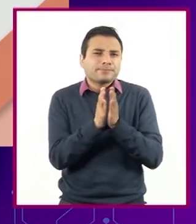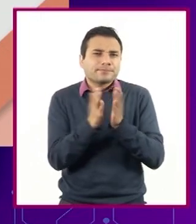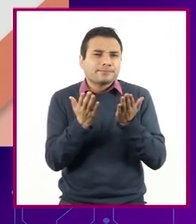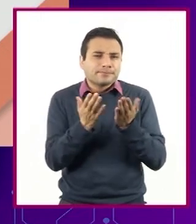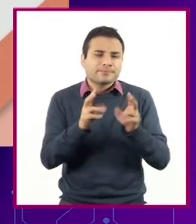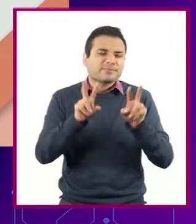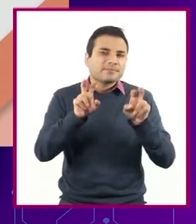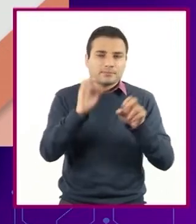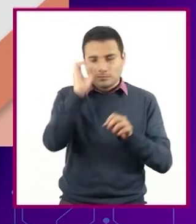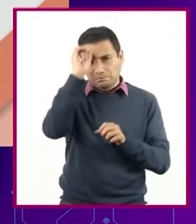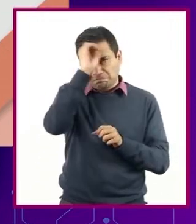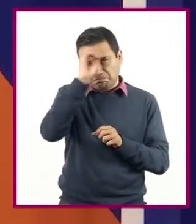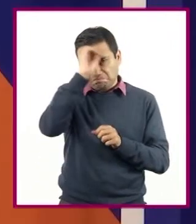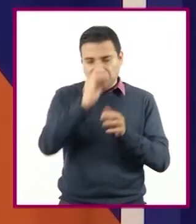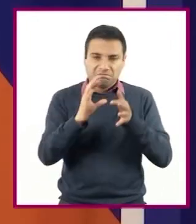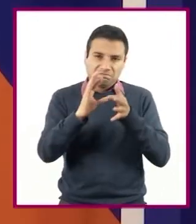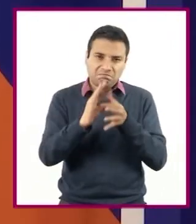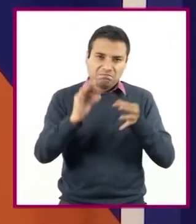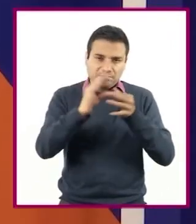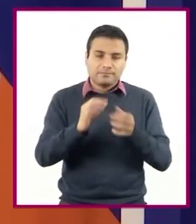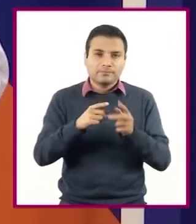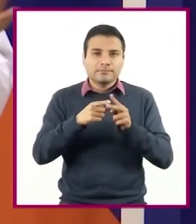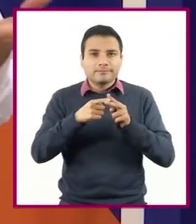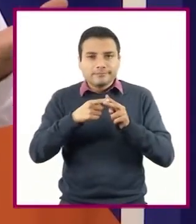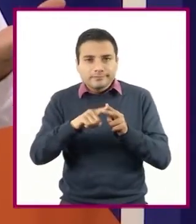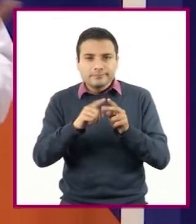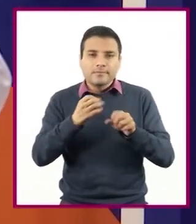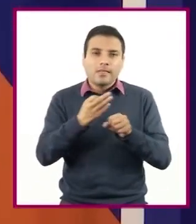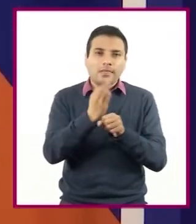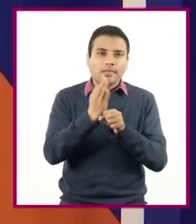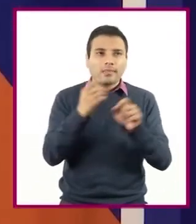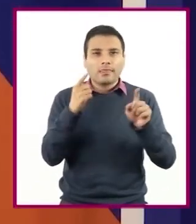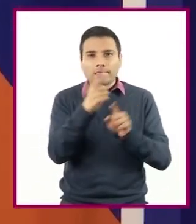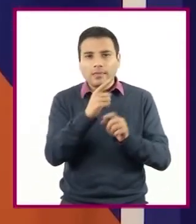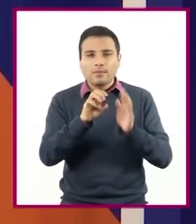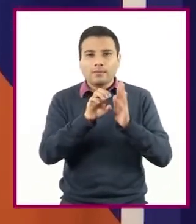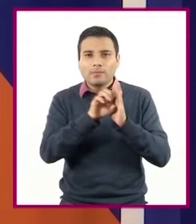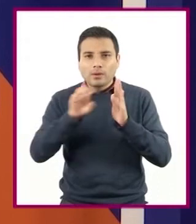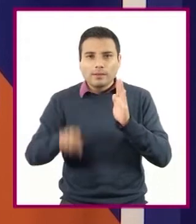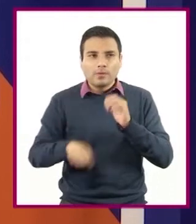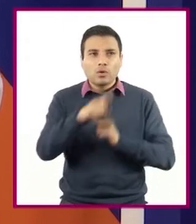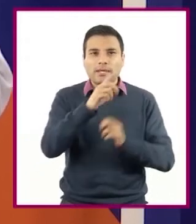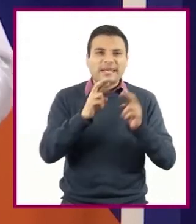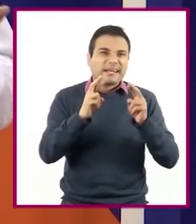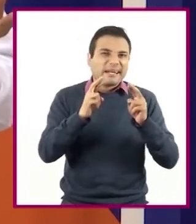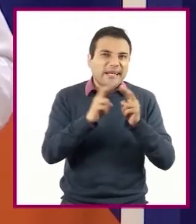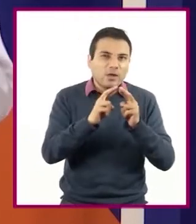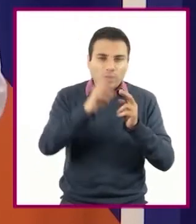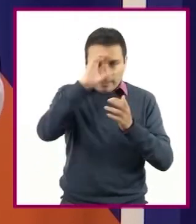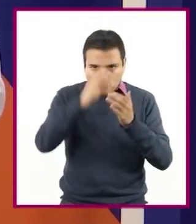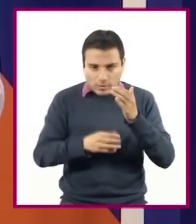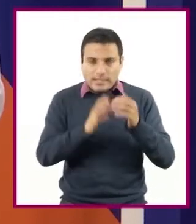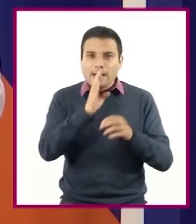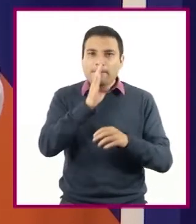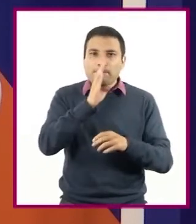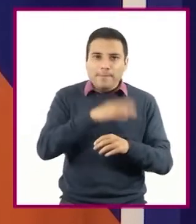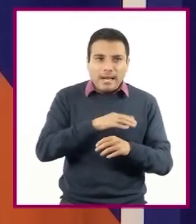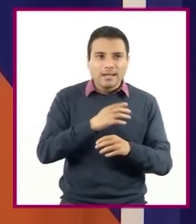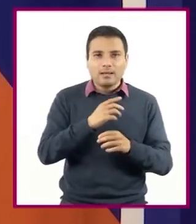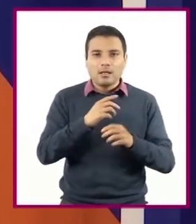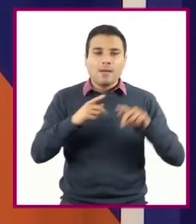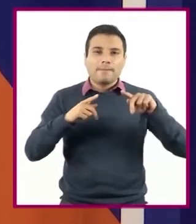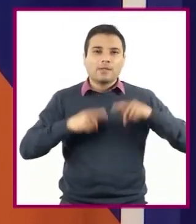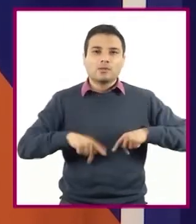con cierta sátira, abarcando temas como las malas prácticas de la Iglesia y las supersticiones, para luego pasar a su